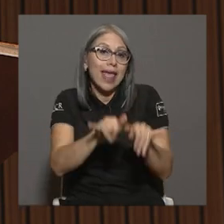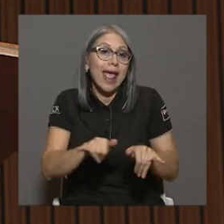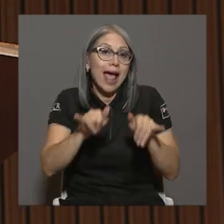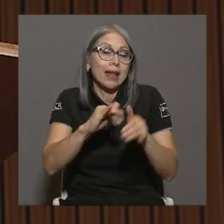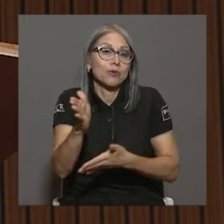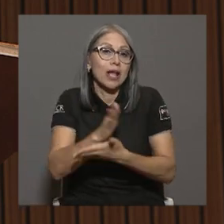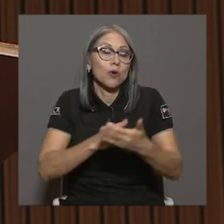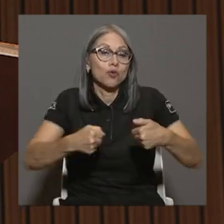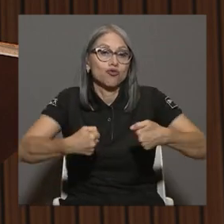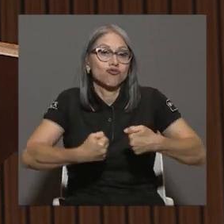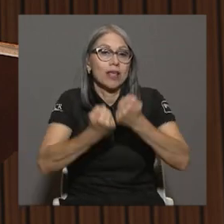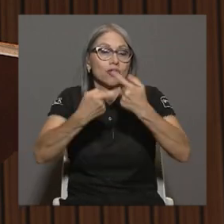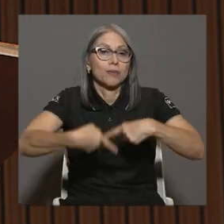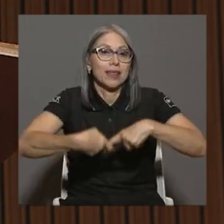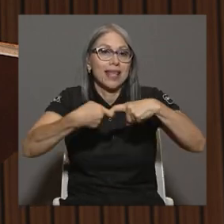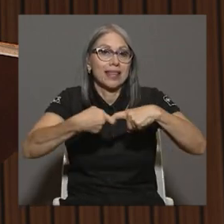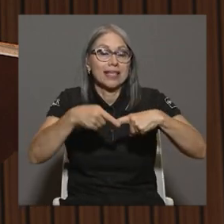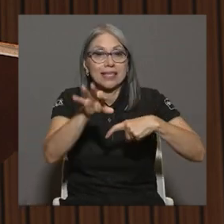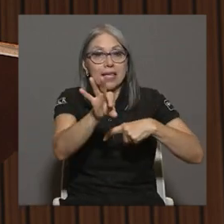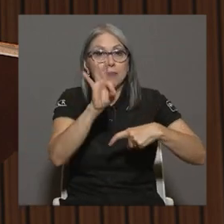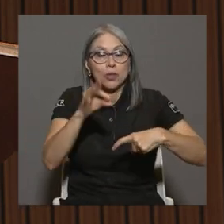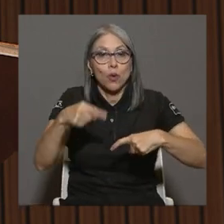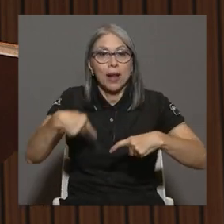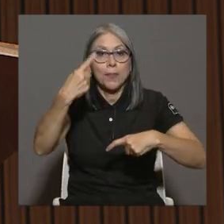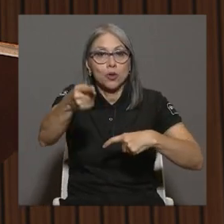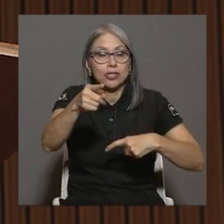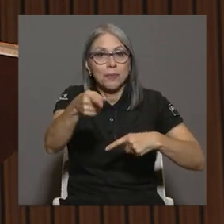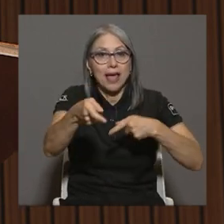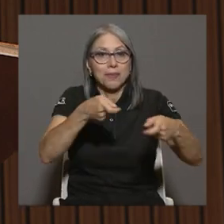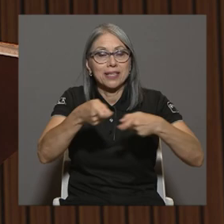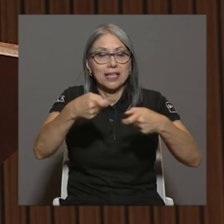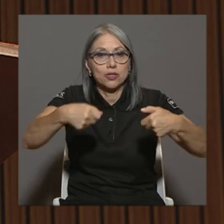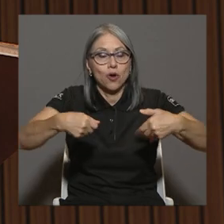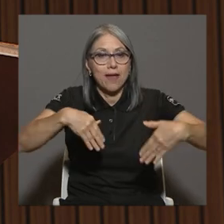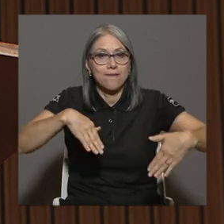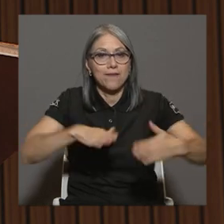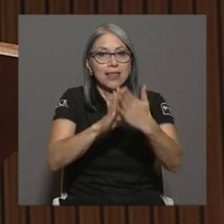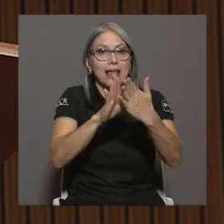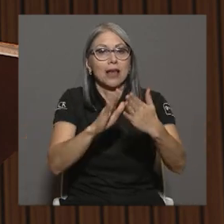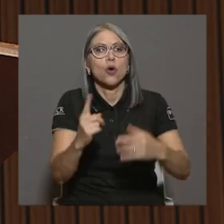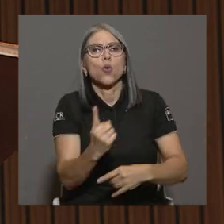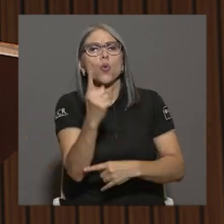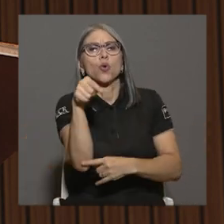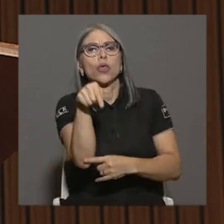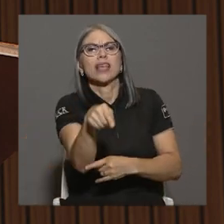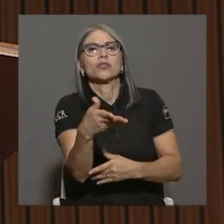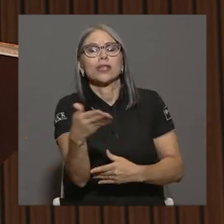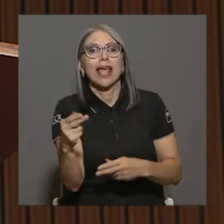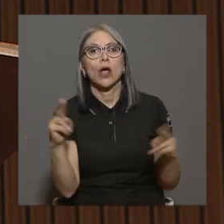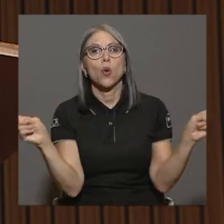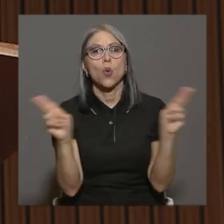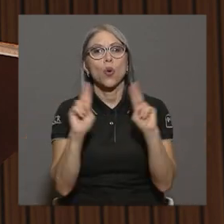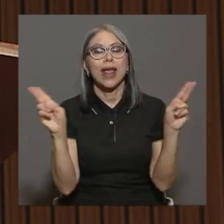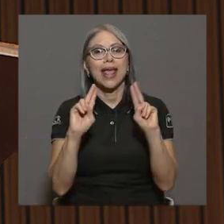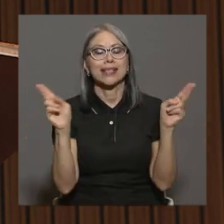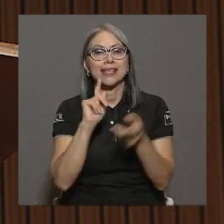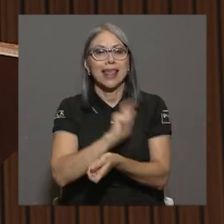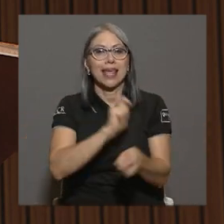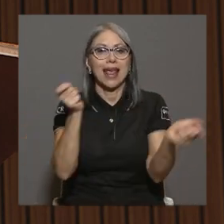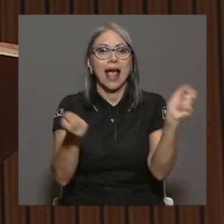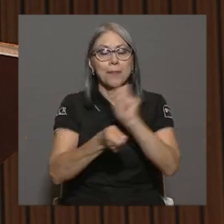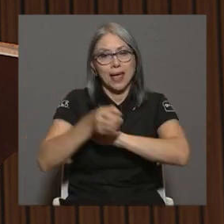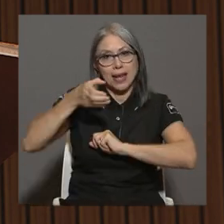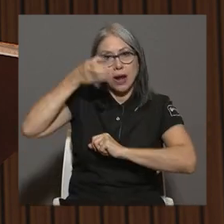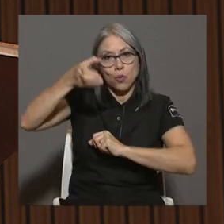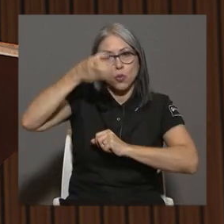que invito a la próxima administración a enfrentar. Uno de ellos es la urgencia de cambiar la cultura de gestión